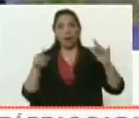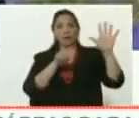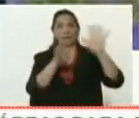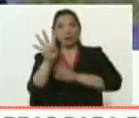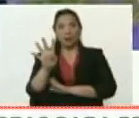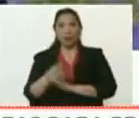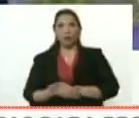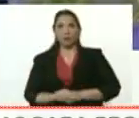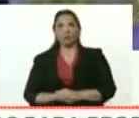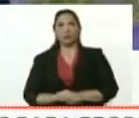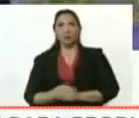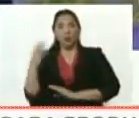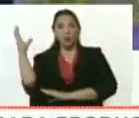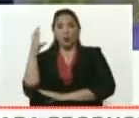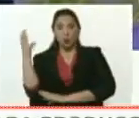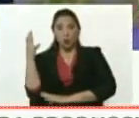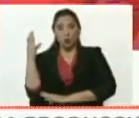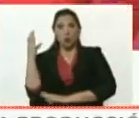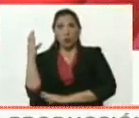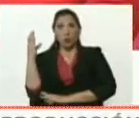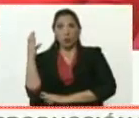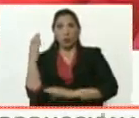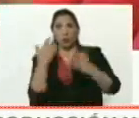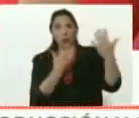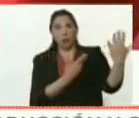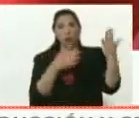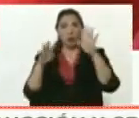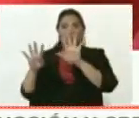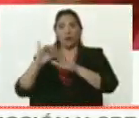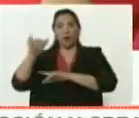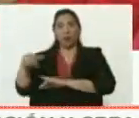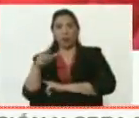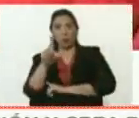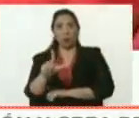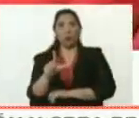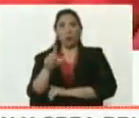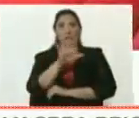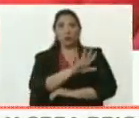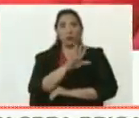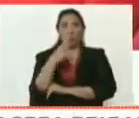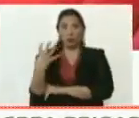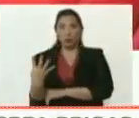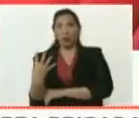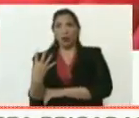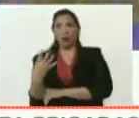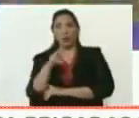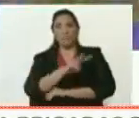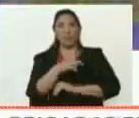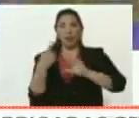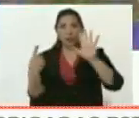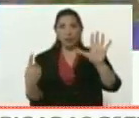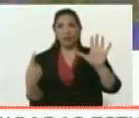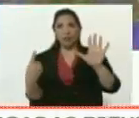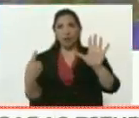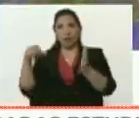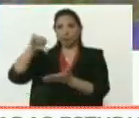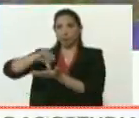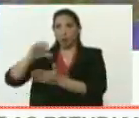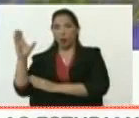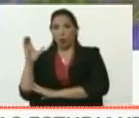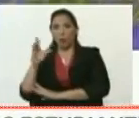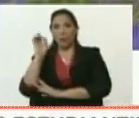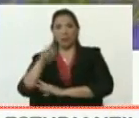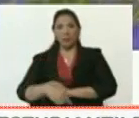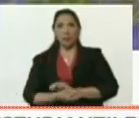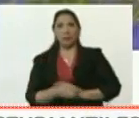64, Colombia el 8 y 9 de junio del 54 en Bogotá y el 26 de febrero del 71 en Cali. Tenemos